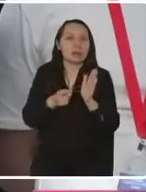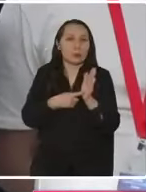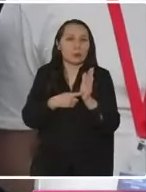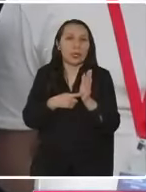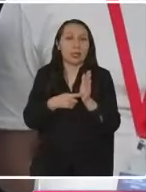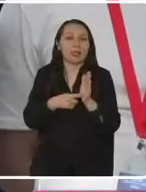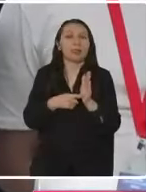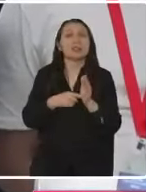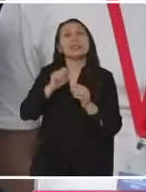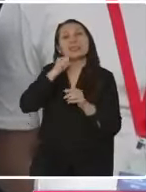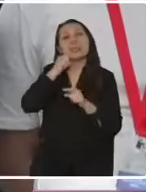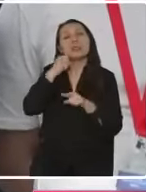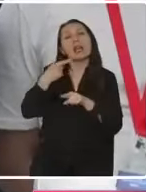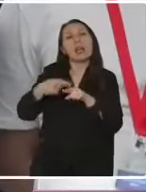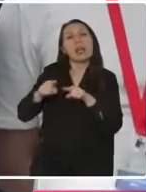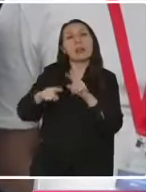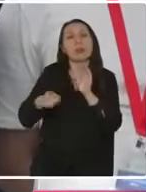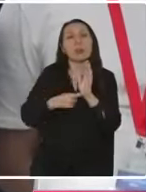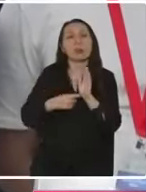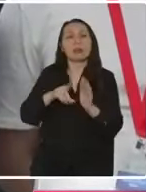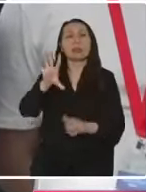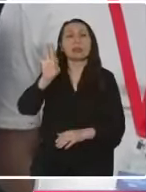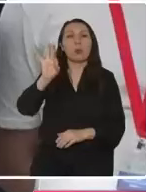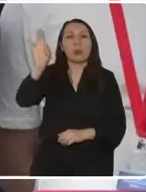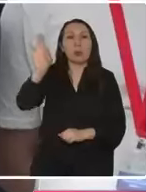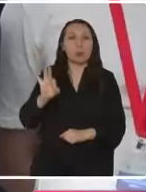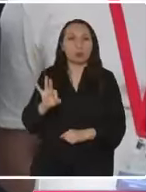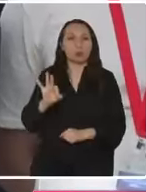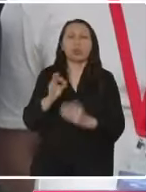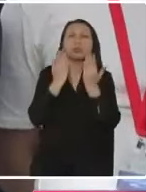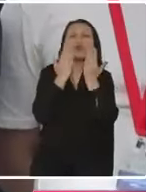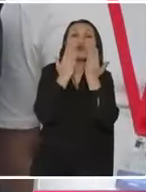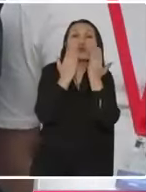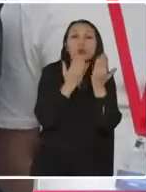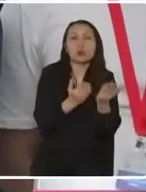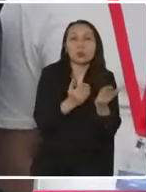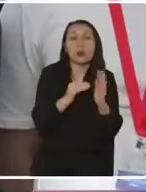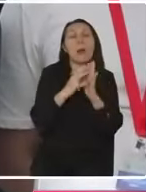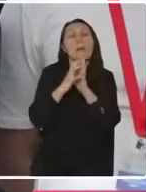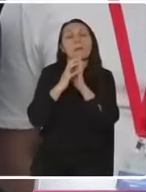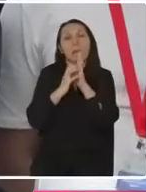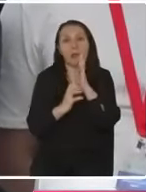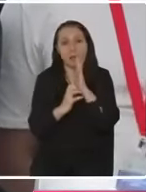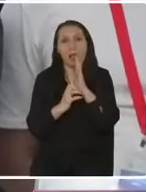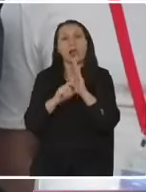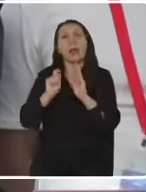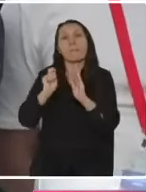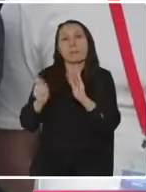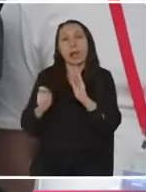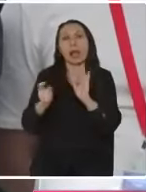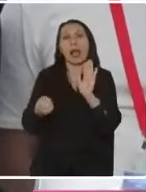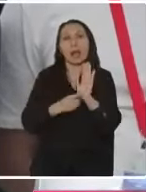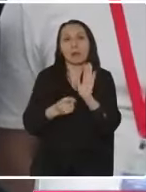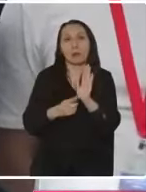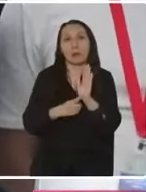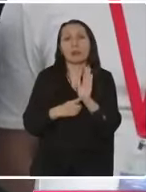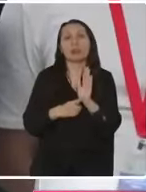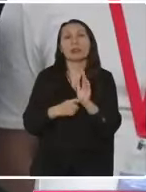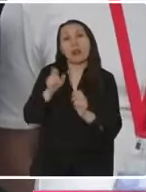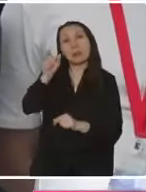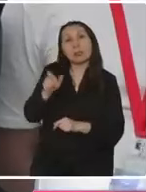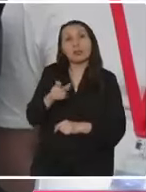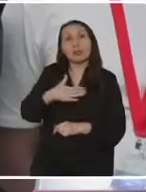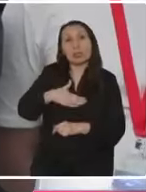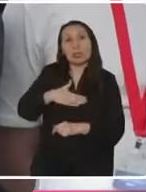tributario consiste en un crédito tributario por el 50% de la donación, o sea, una rebaja directa del impuesto que le toca pagar al